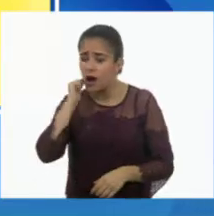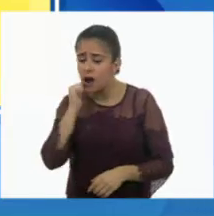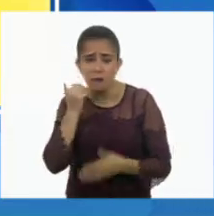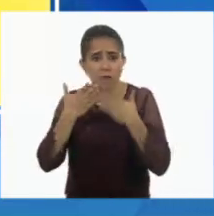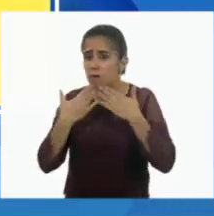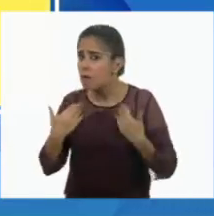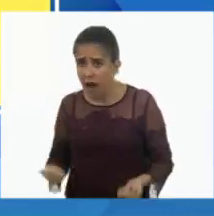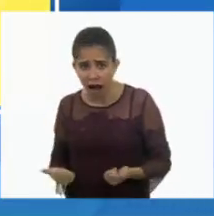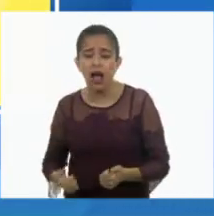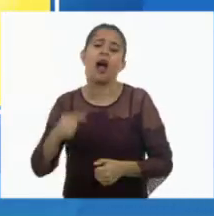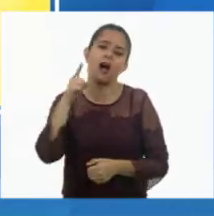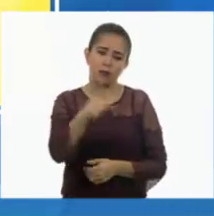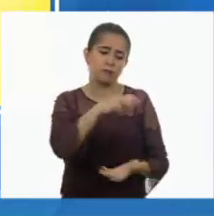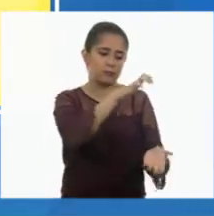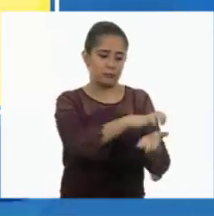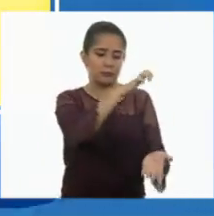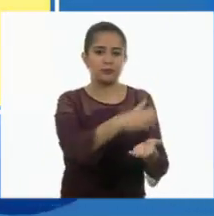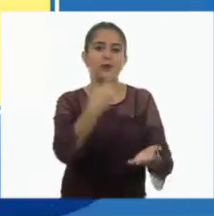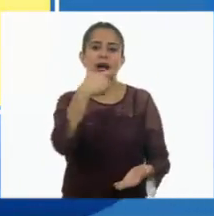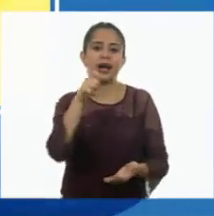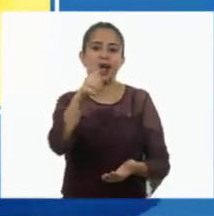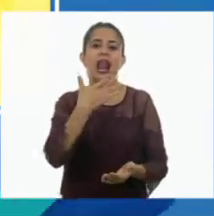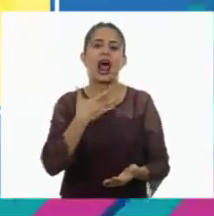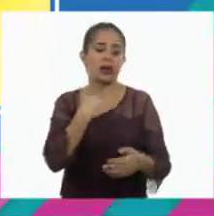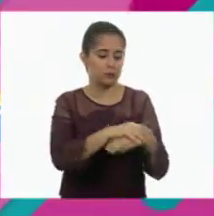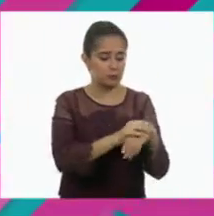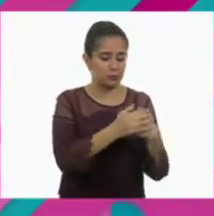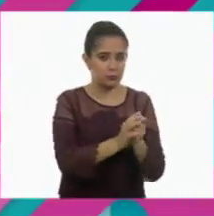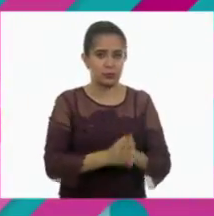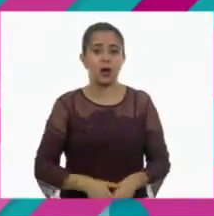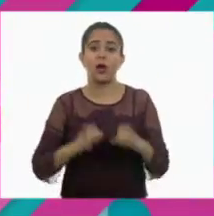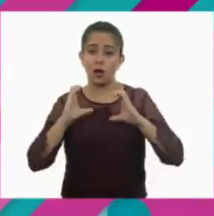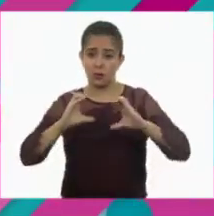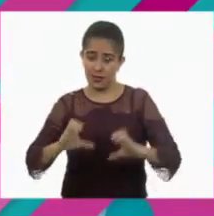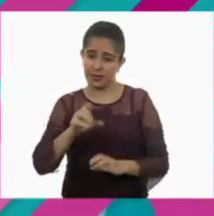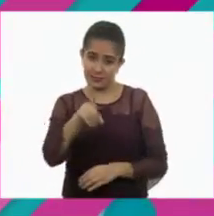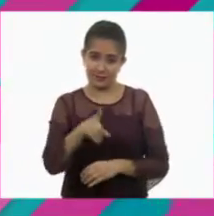usa desinfectantes a base de alcohol. ¡Cuídate!